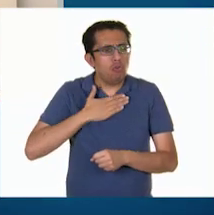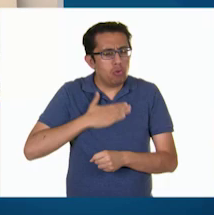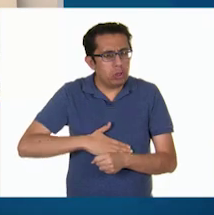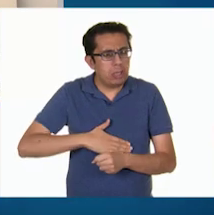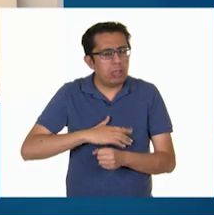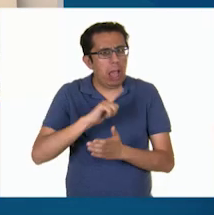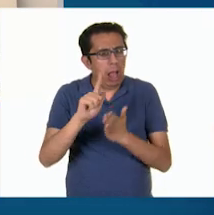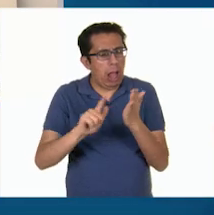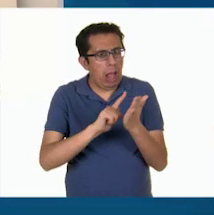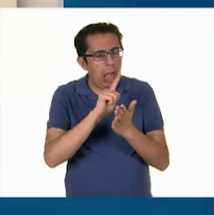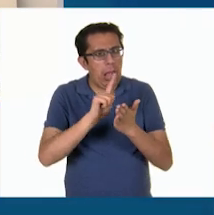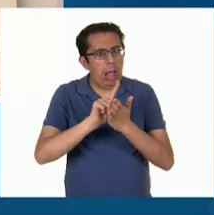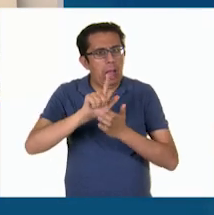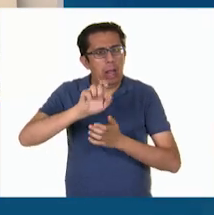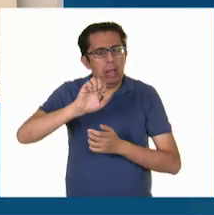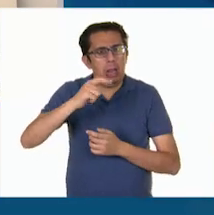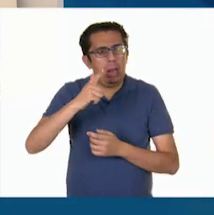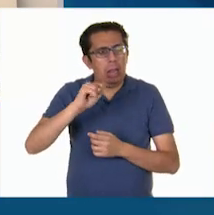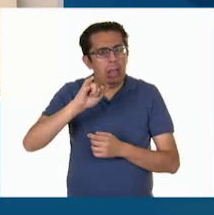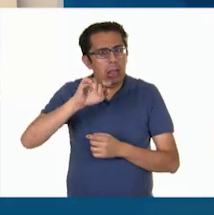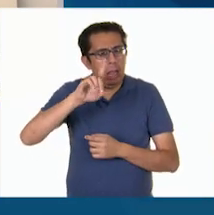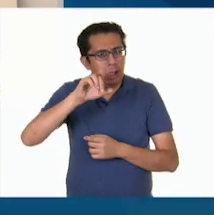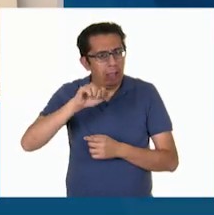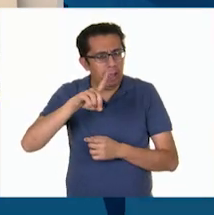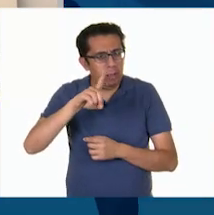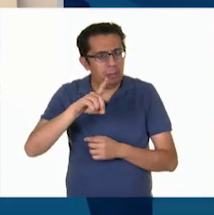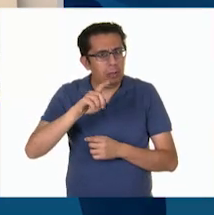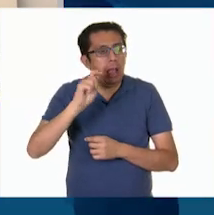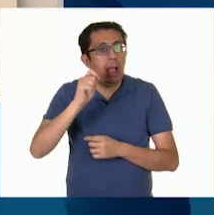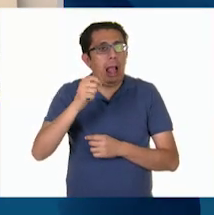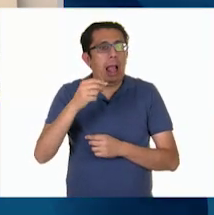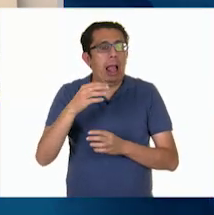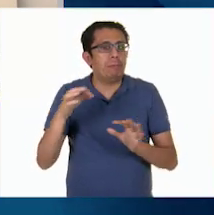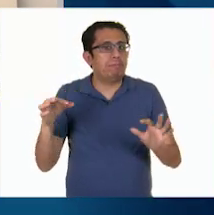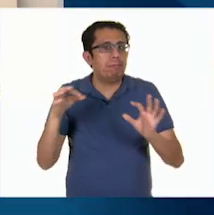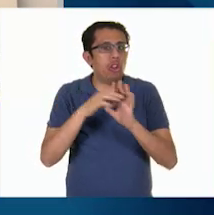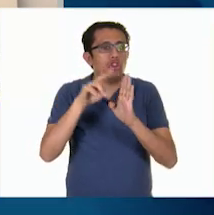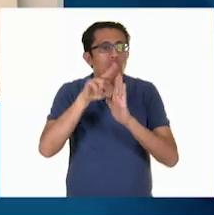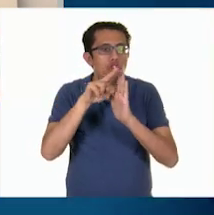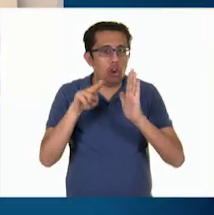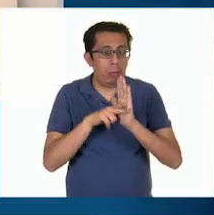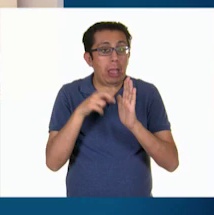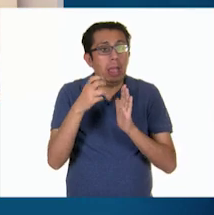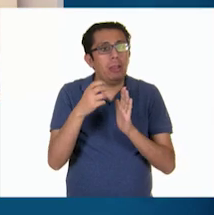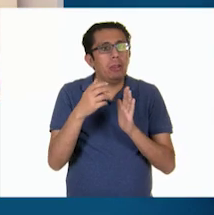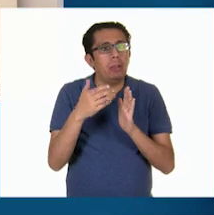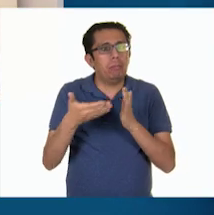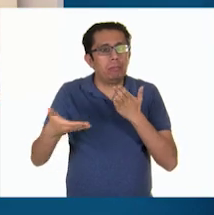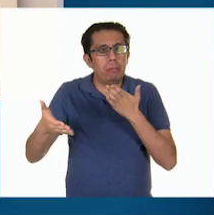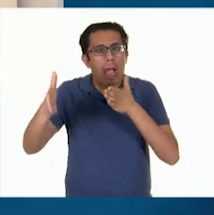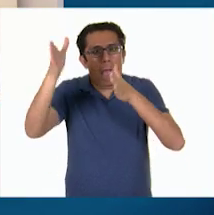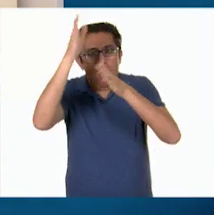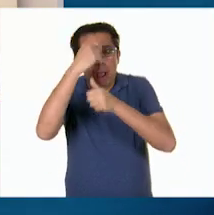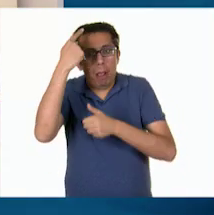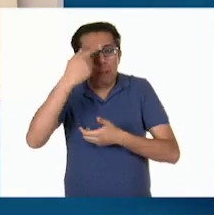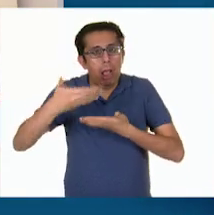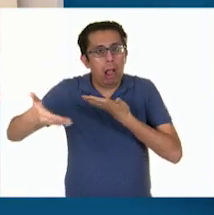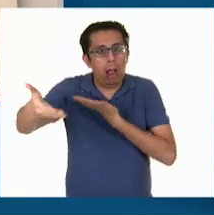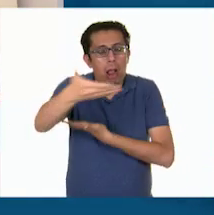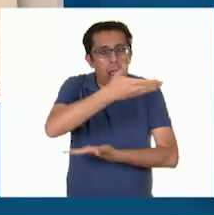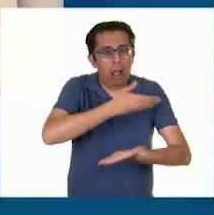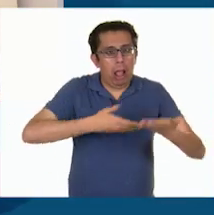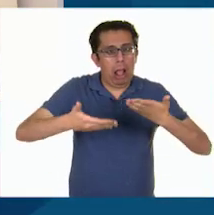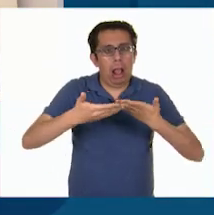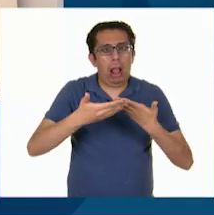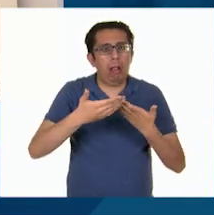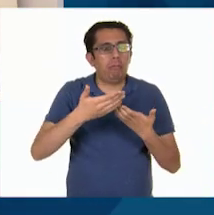legalidad están las normas. Y las normas son acuerdos para la convivencia que los seres humanos construimos en cada